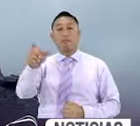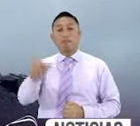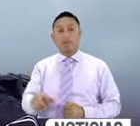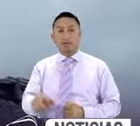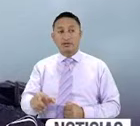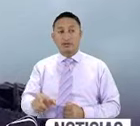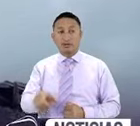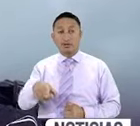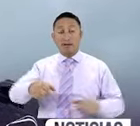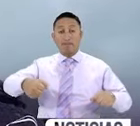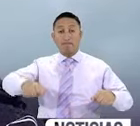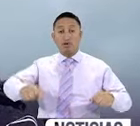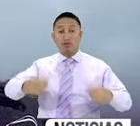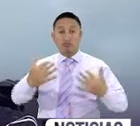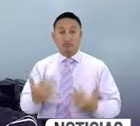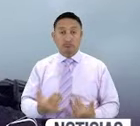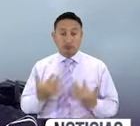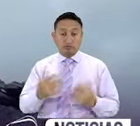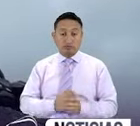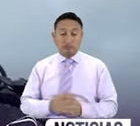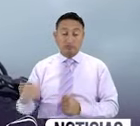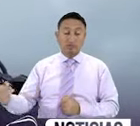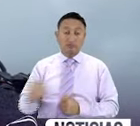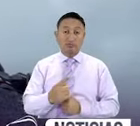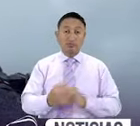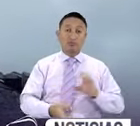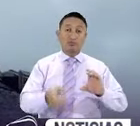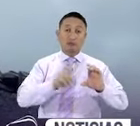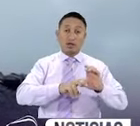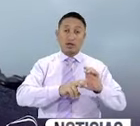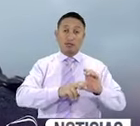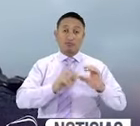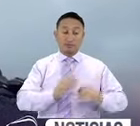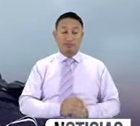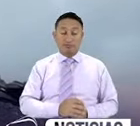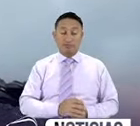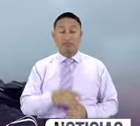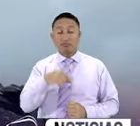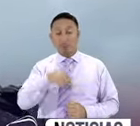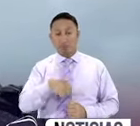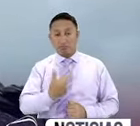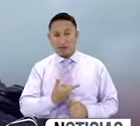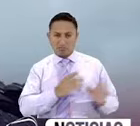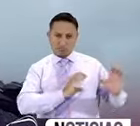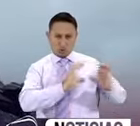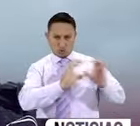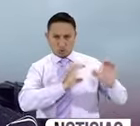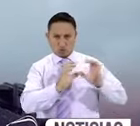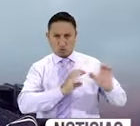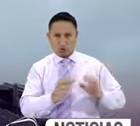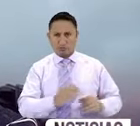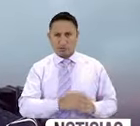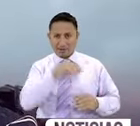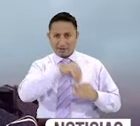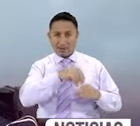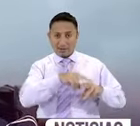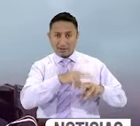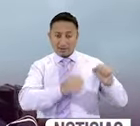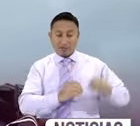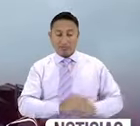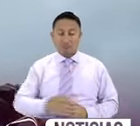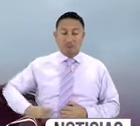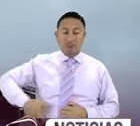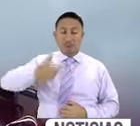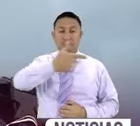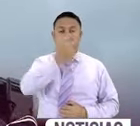motocicleta esperándole. Llega, se sube al vehículo, tienen una conversación en el interior del vehículo, realiza las detonaciones de